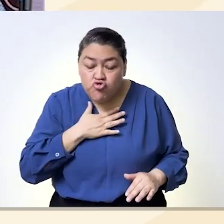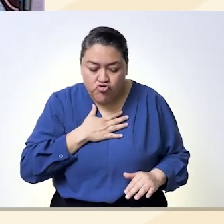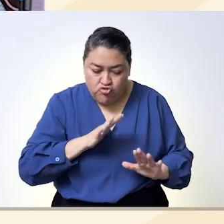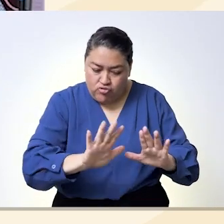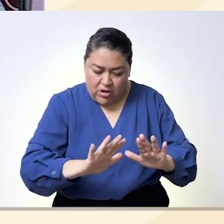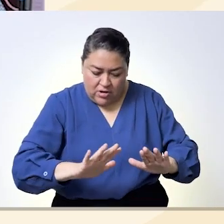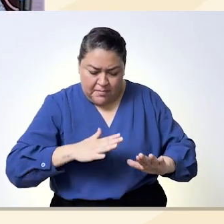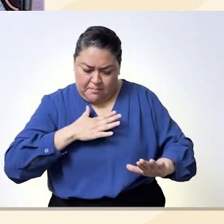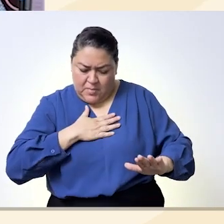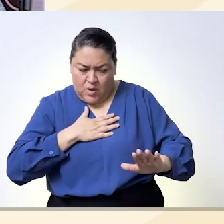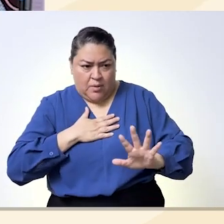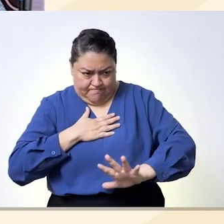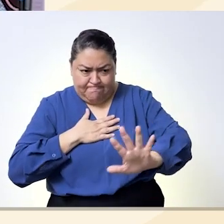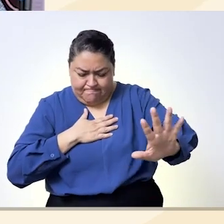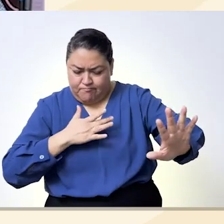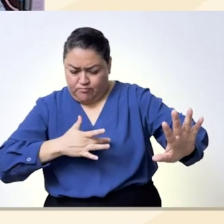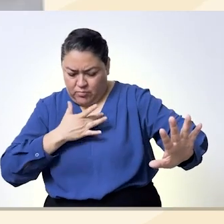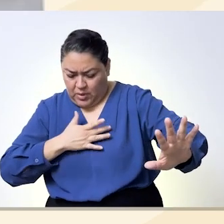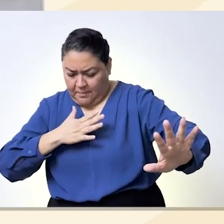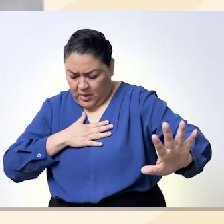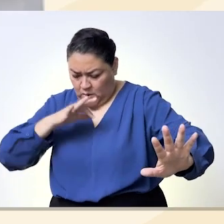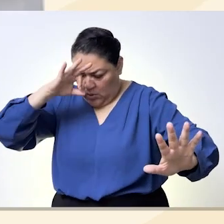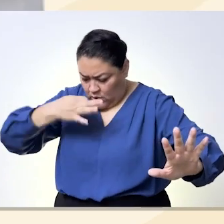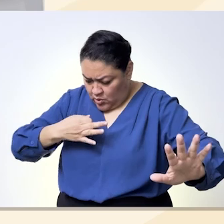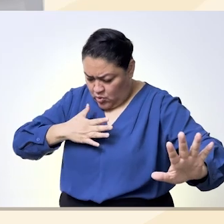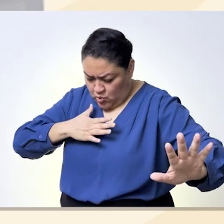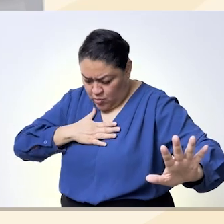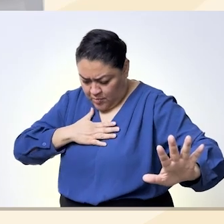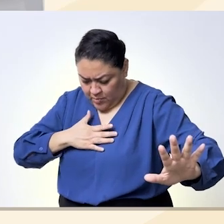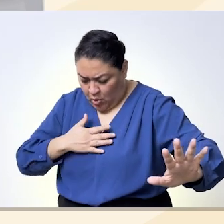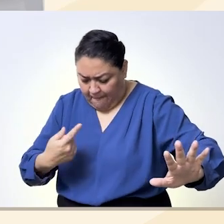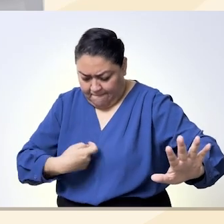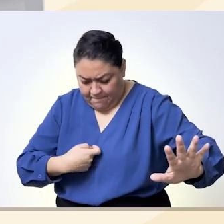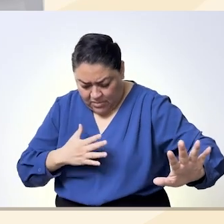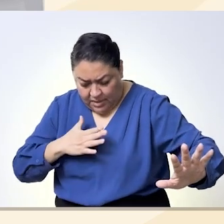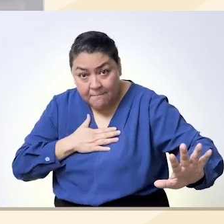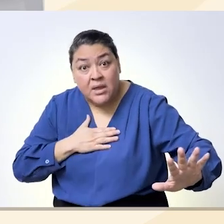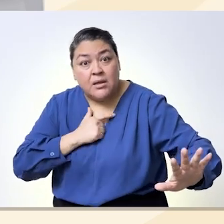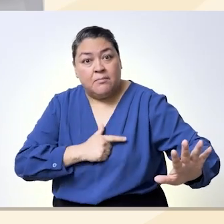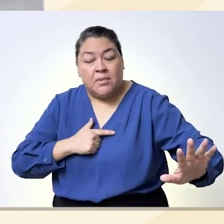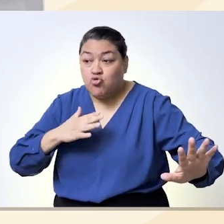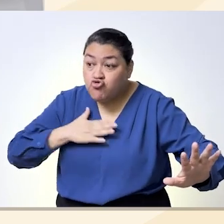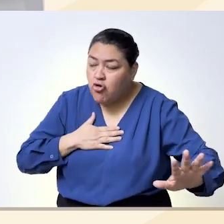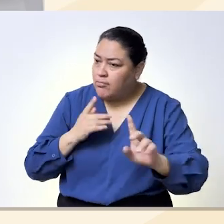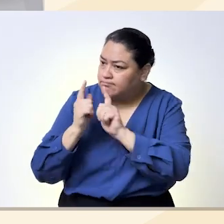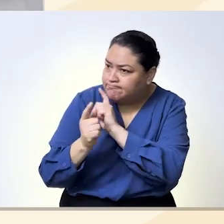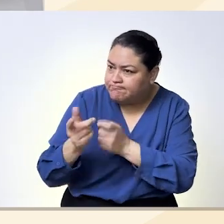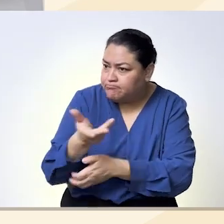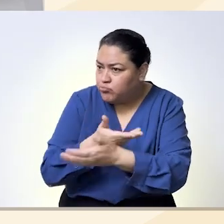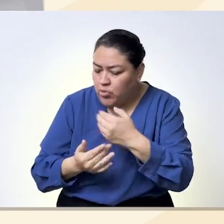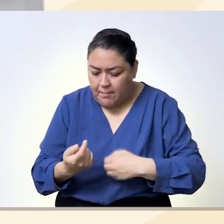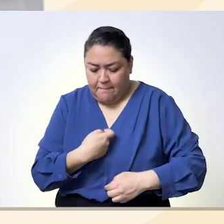a observar qué era lo que yo estaba sintiendo y cómo quería yo tomar ese paso, ¿no? Ser mujer en mis términos, relacionarme en